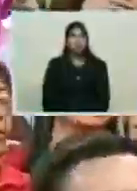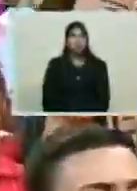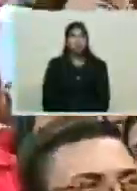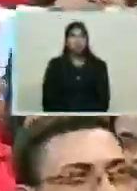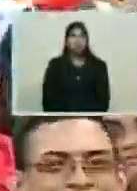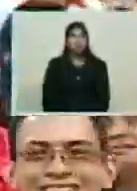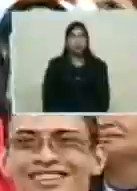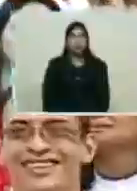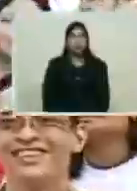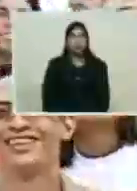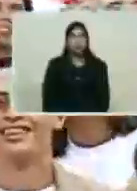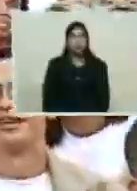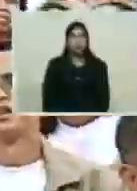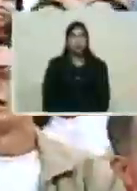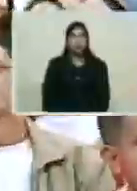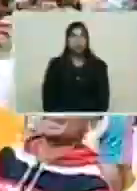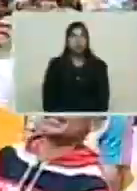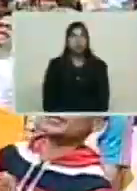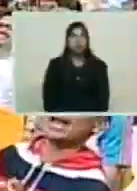¿Qué dice?